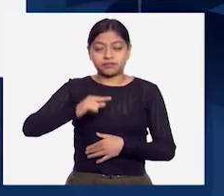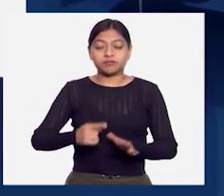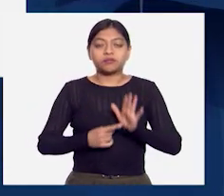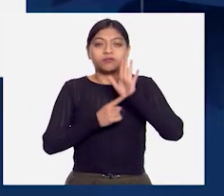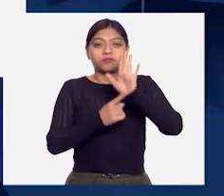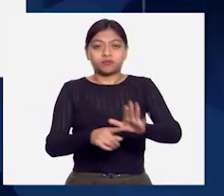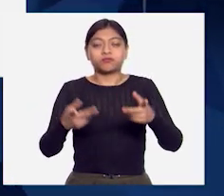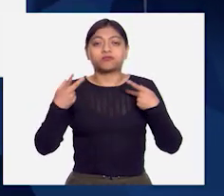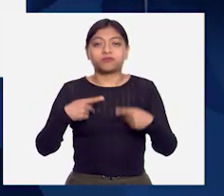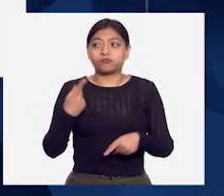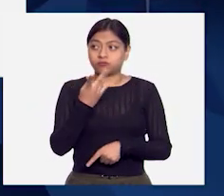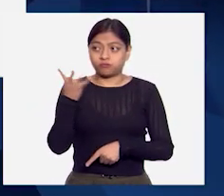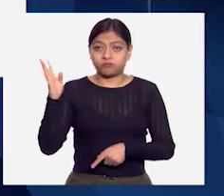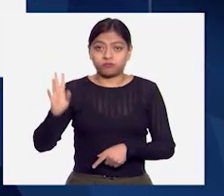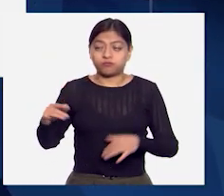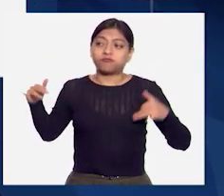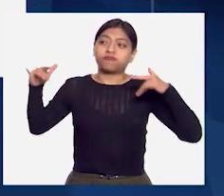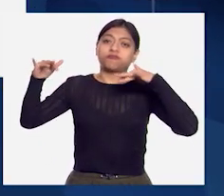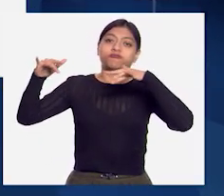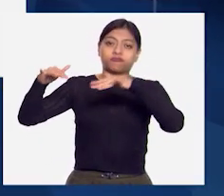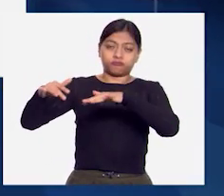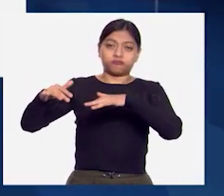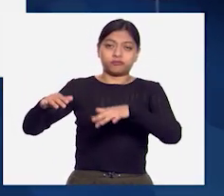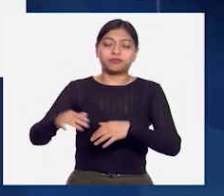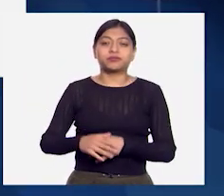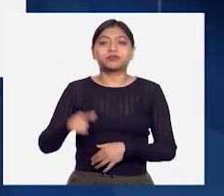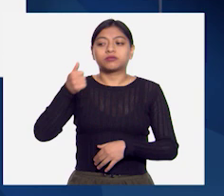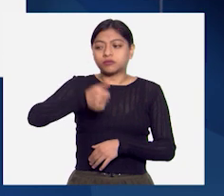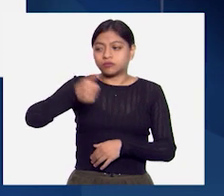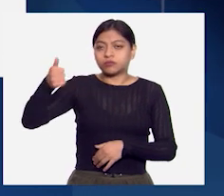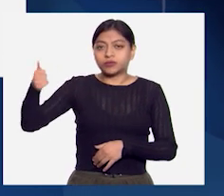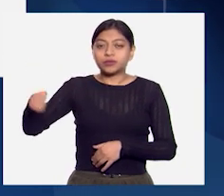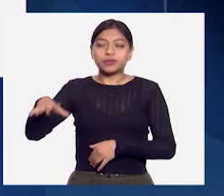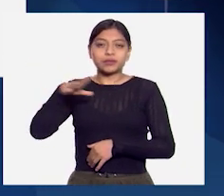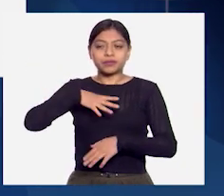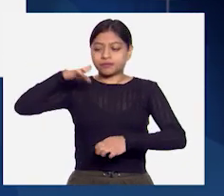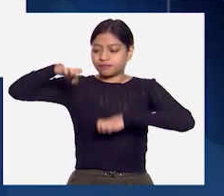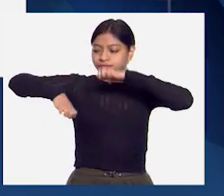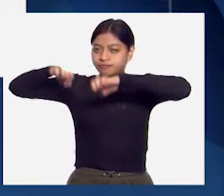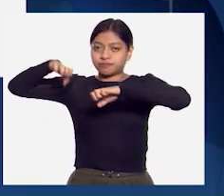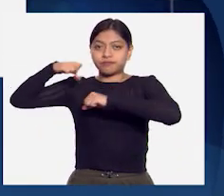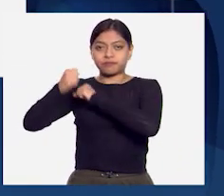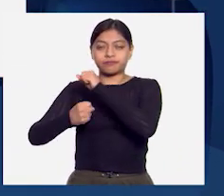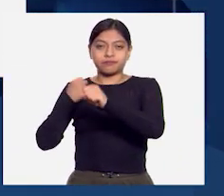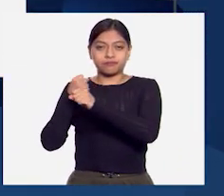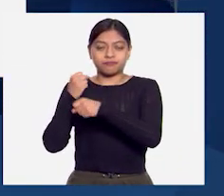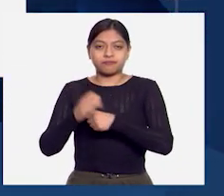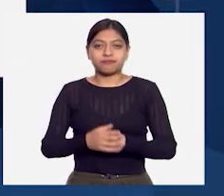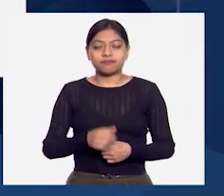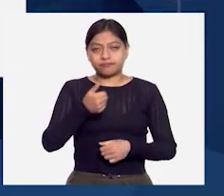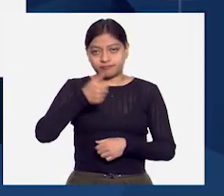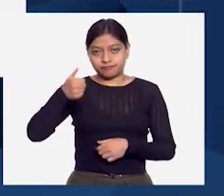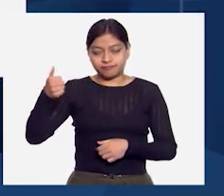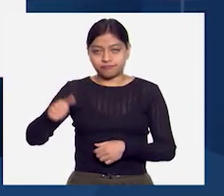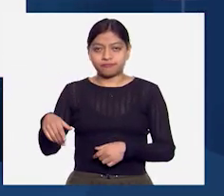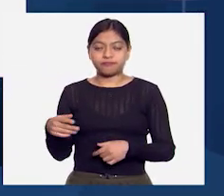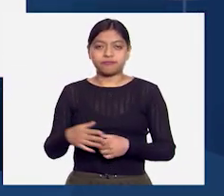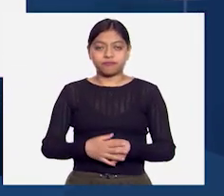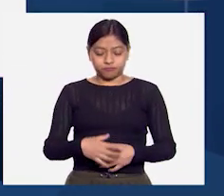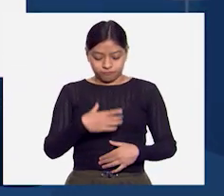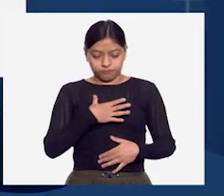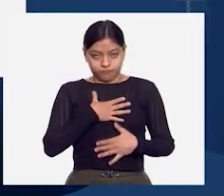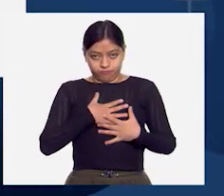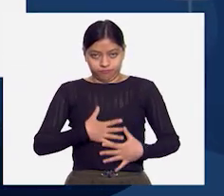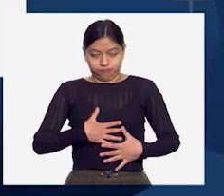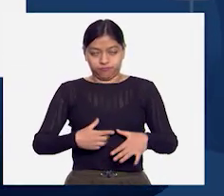presenta las personas que conforman la reunión y cada una muestra su edad en años anotada en su ropa. María,